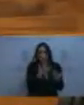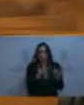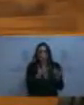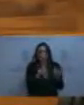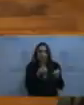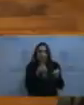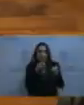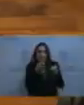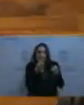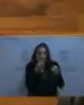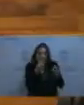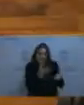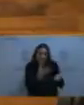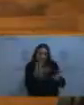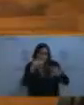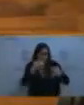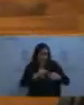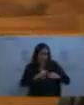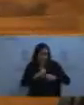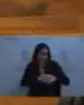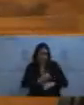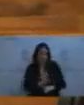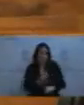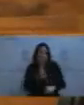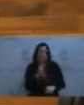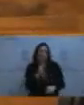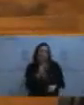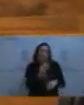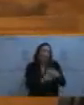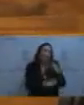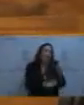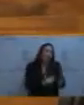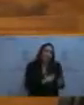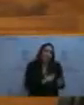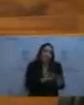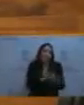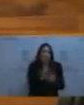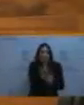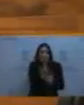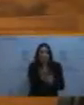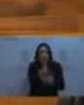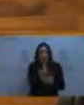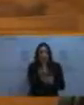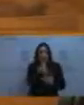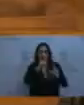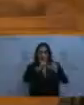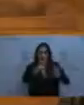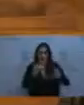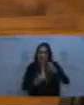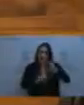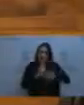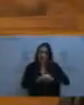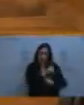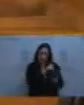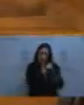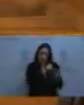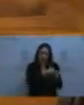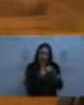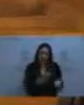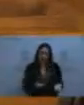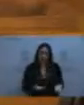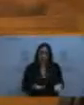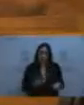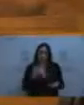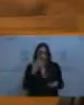de que no se está cumpliendo, señora consejera, y de que lo que deben de hacer es instar a que esos organismos lo cumplan. Mire,